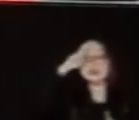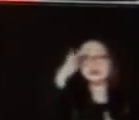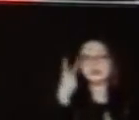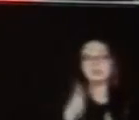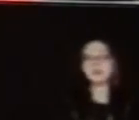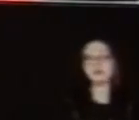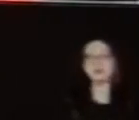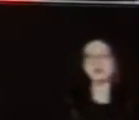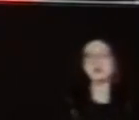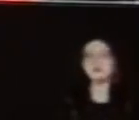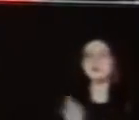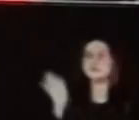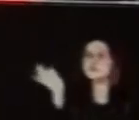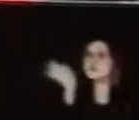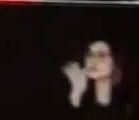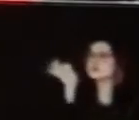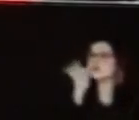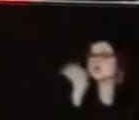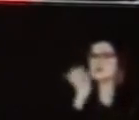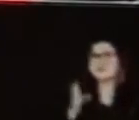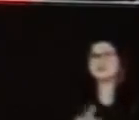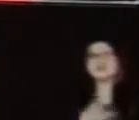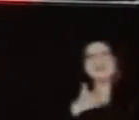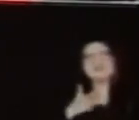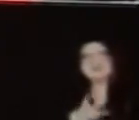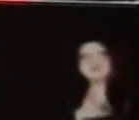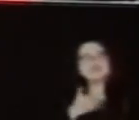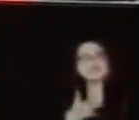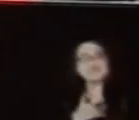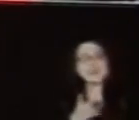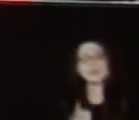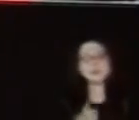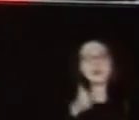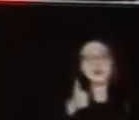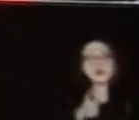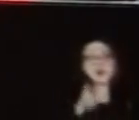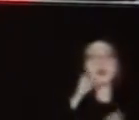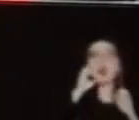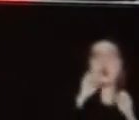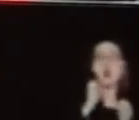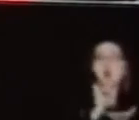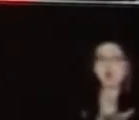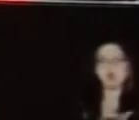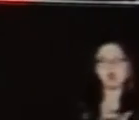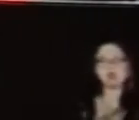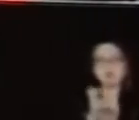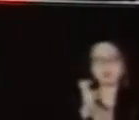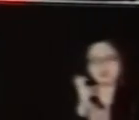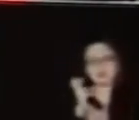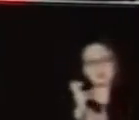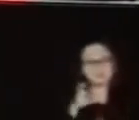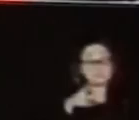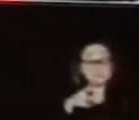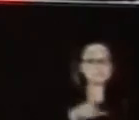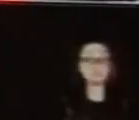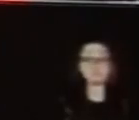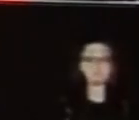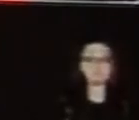Puede parecer pretencioso o exagerado, pero